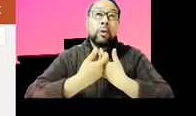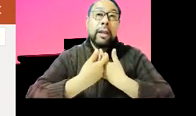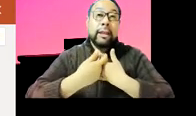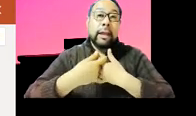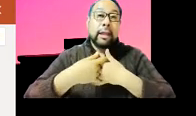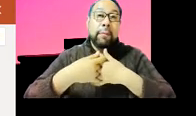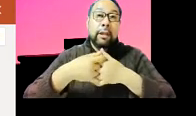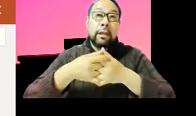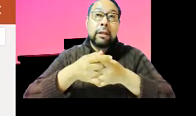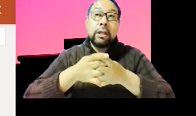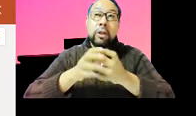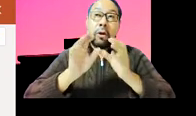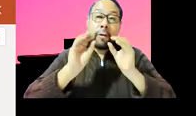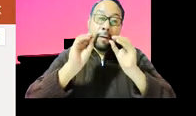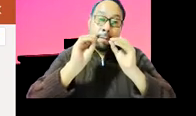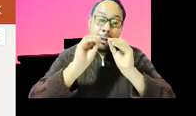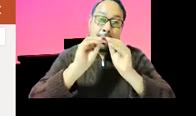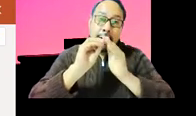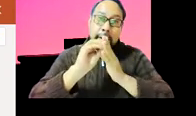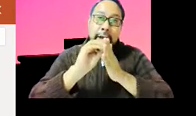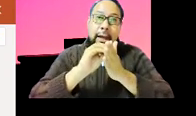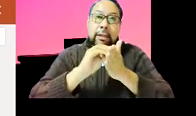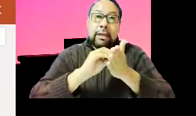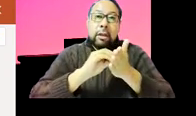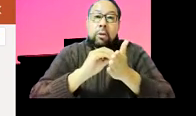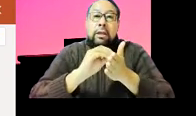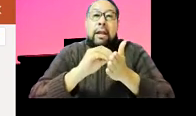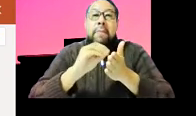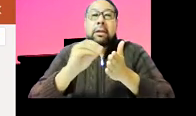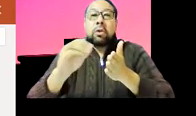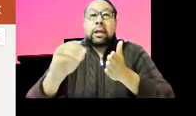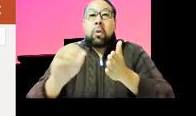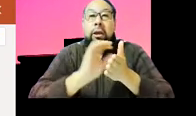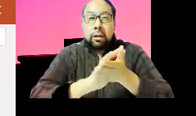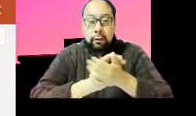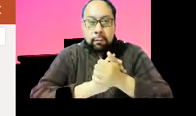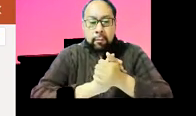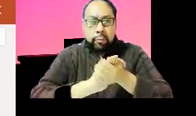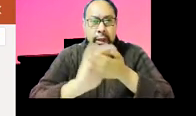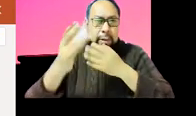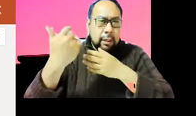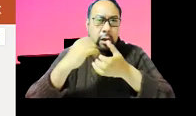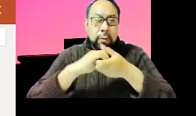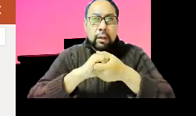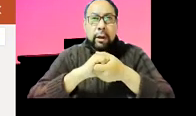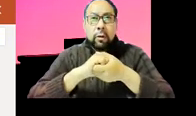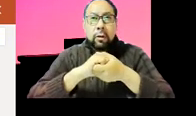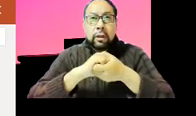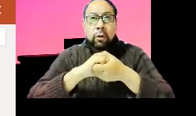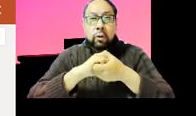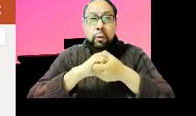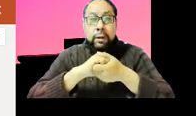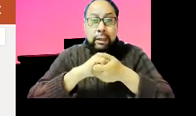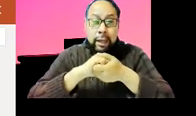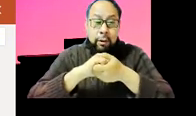no coaccionar directamente, sino precisamente dar ciertos elementos de coacción, que más adelante lo vamos a ver con